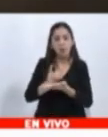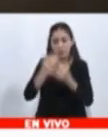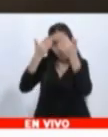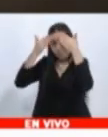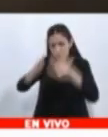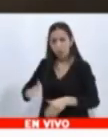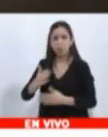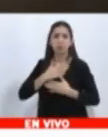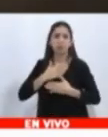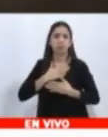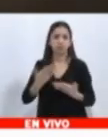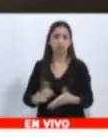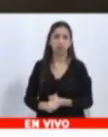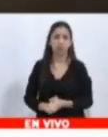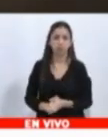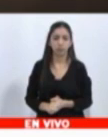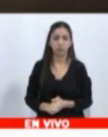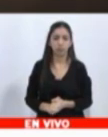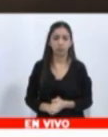Al secretario general de la OEA,